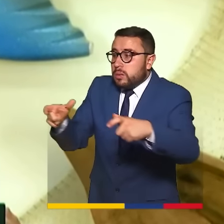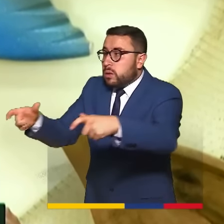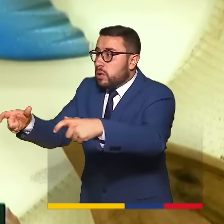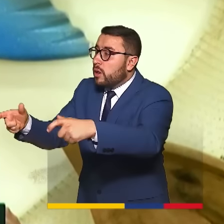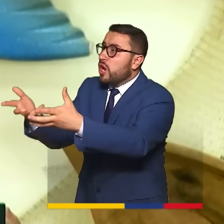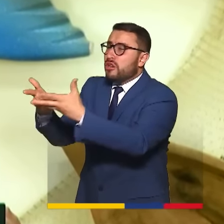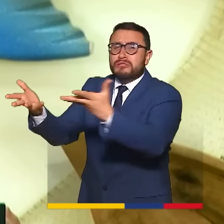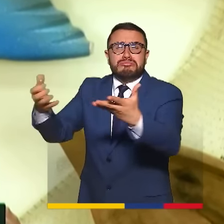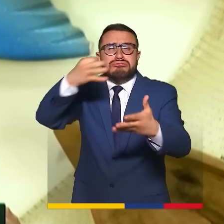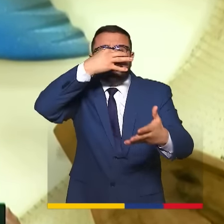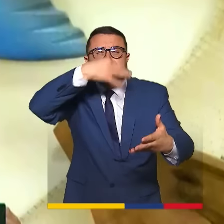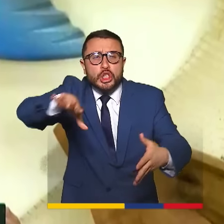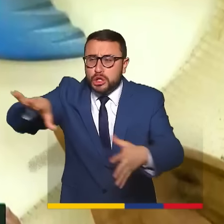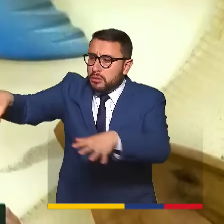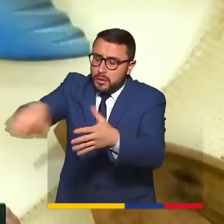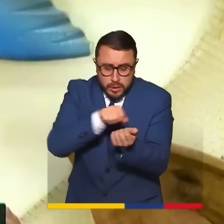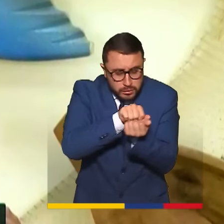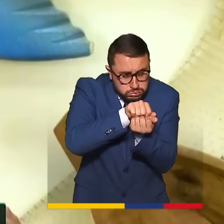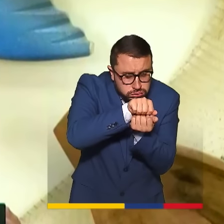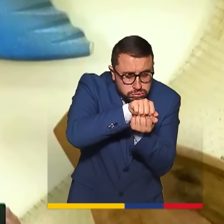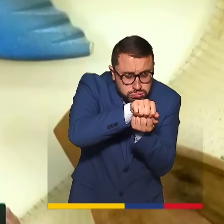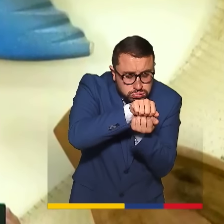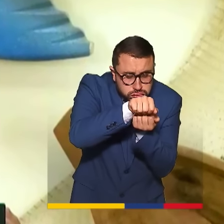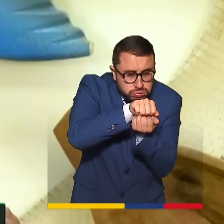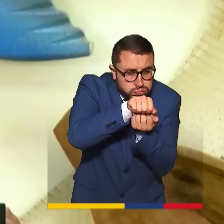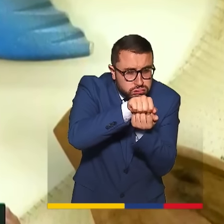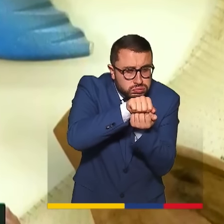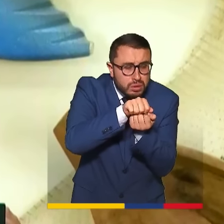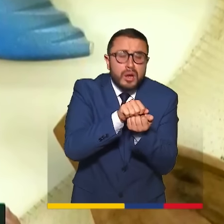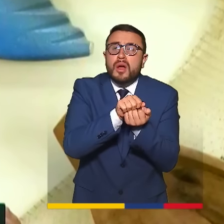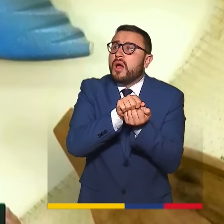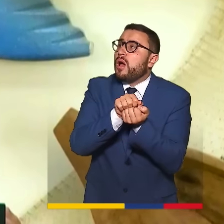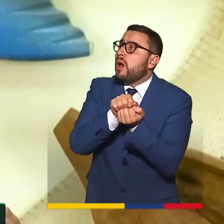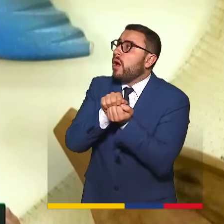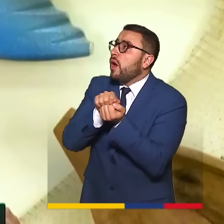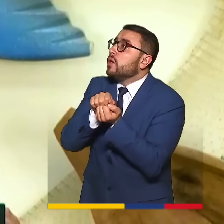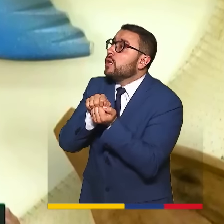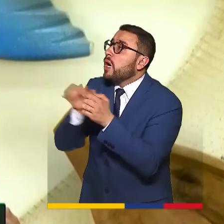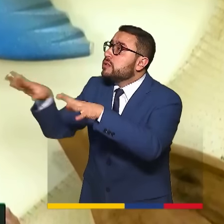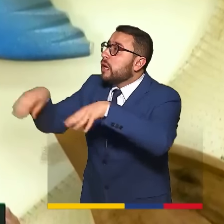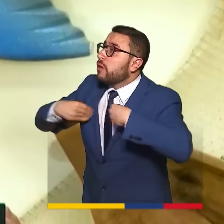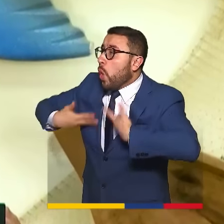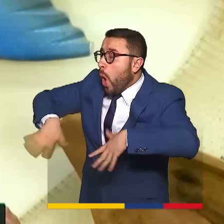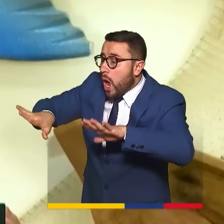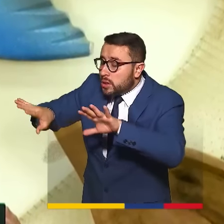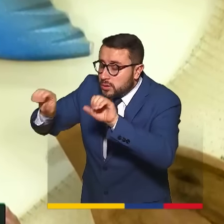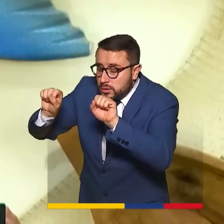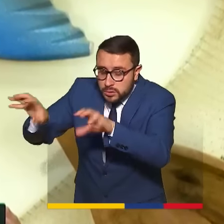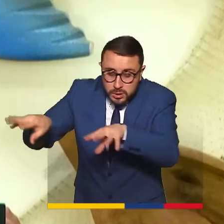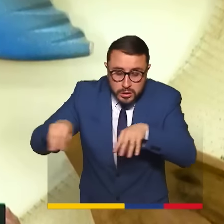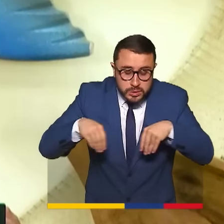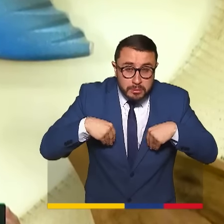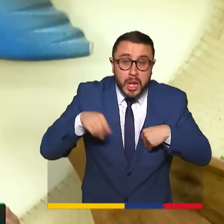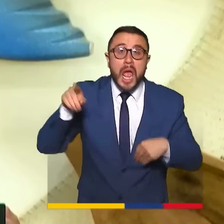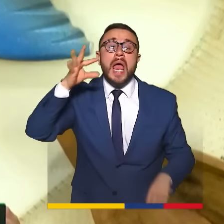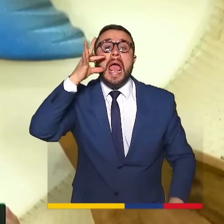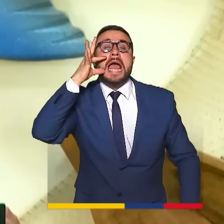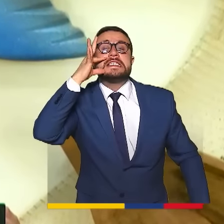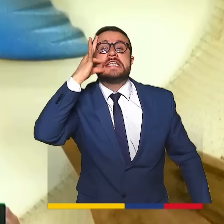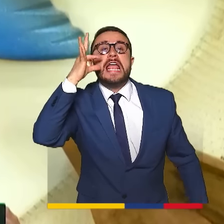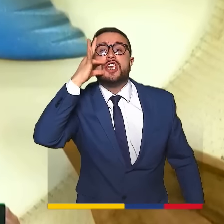lavarle todas sus inmundicias, a aceptarle todo lo que quiera. Es el señor de la